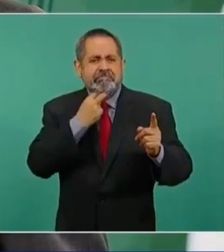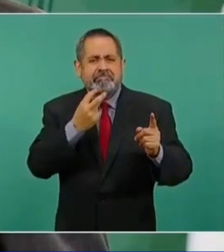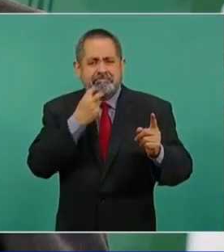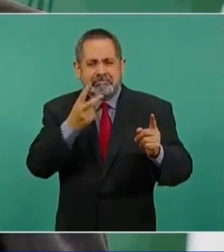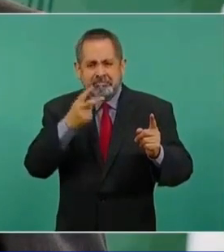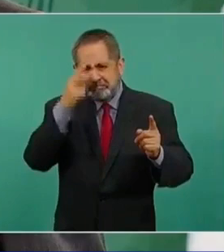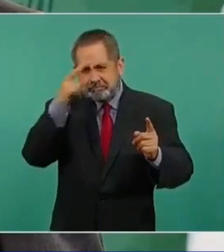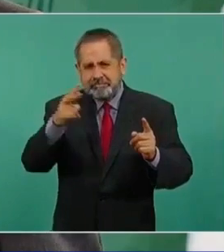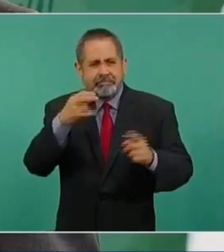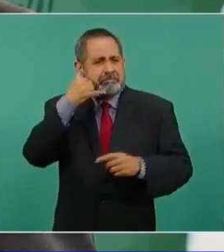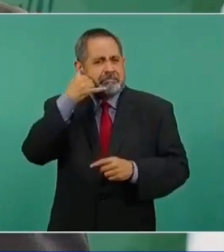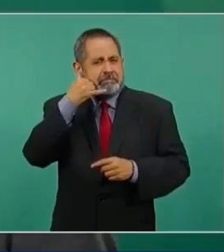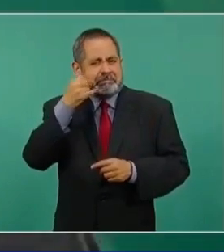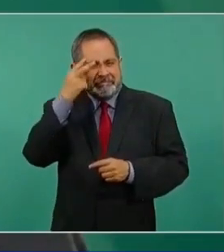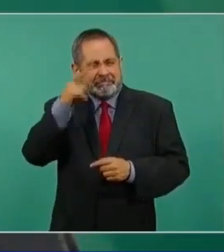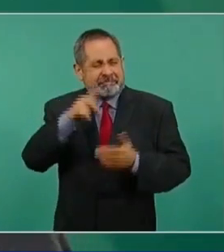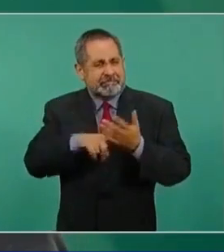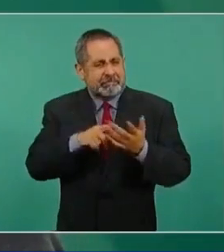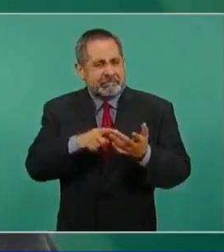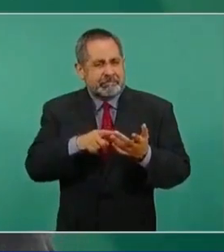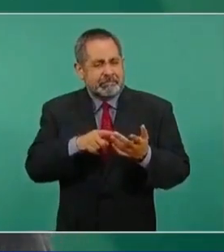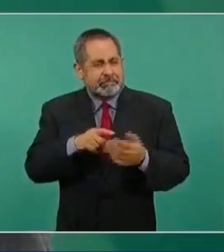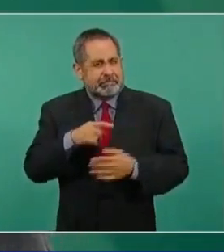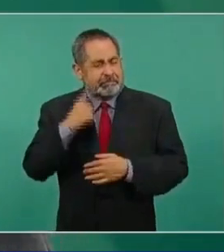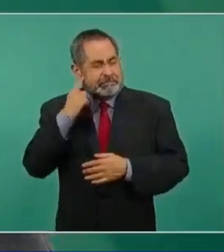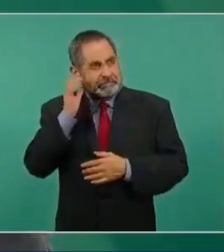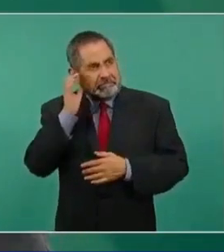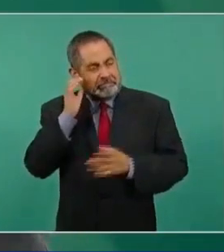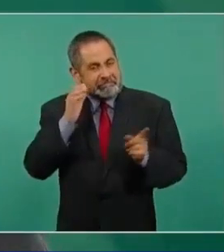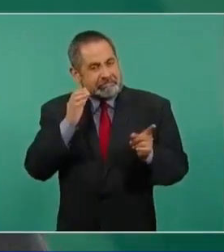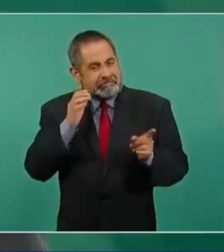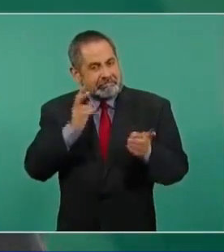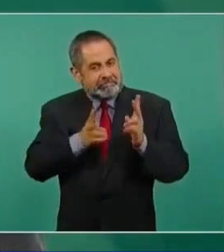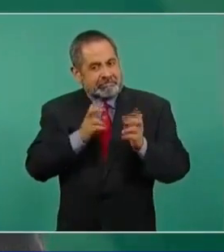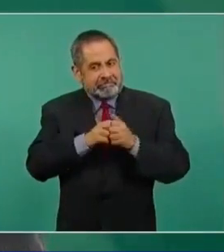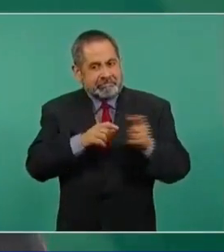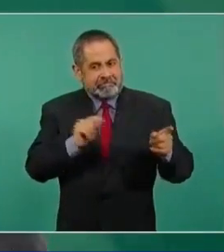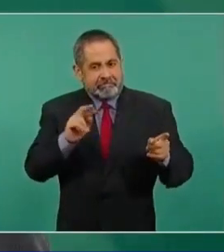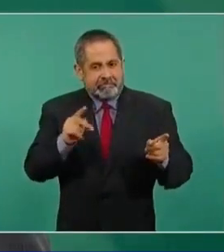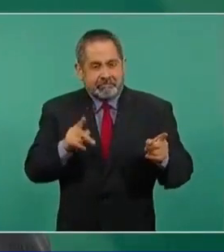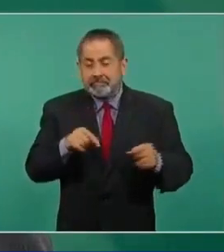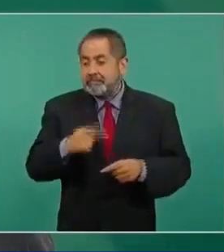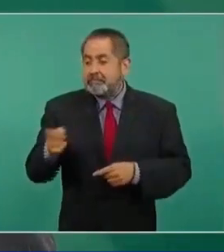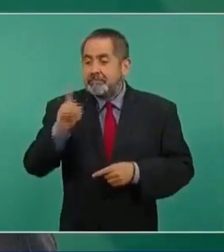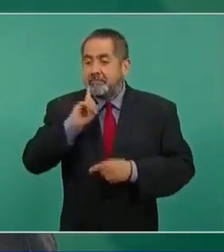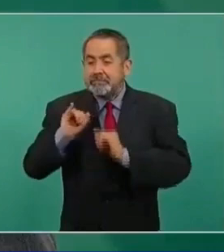teléfono, México, México, México, y la traductora,